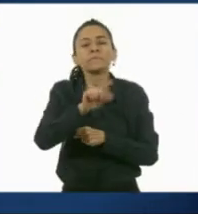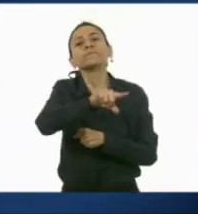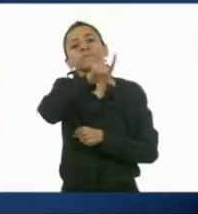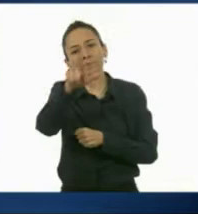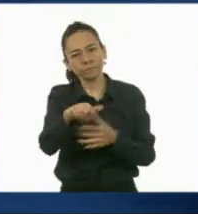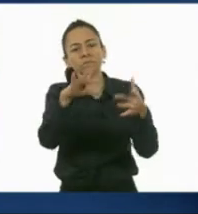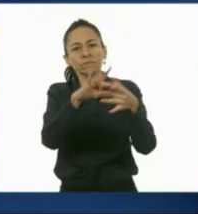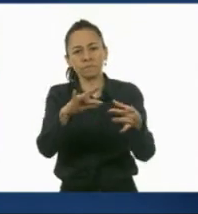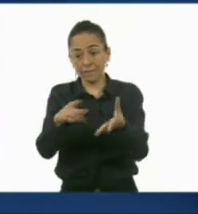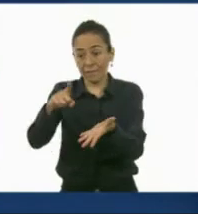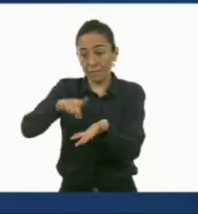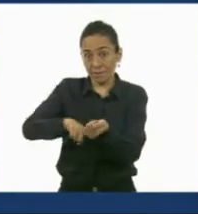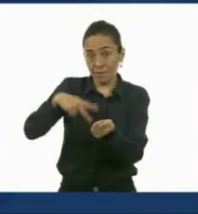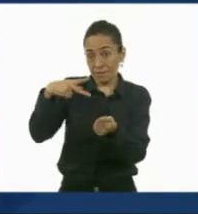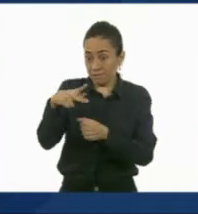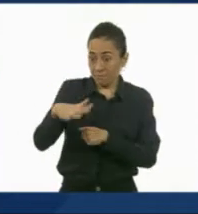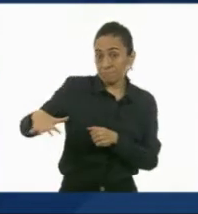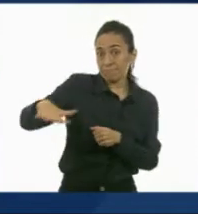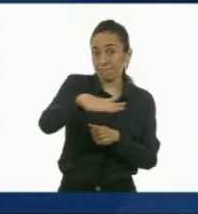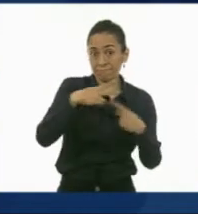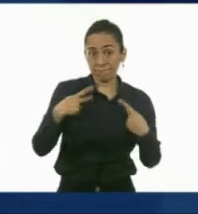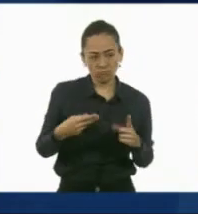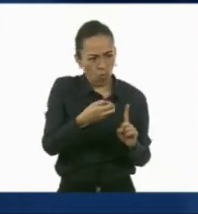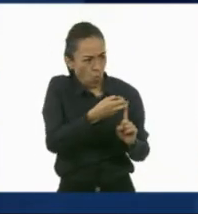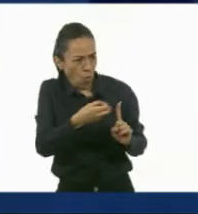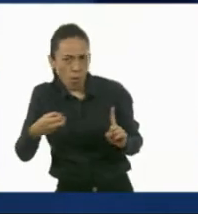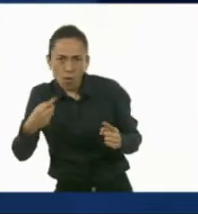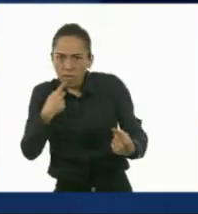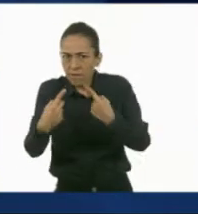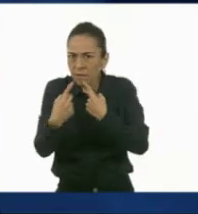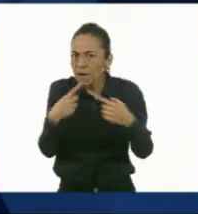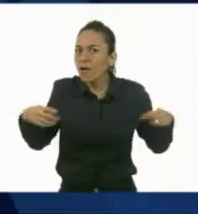de su organización social, cómo era,